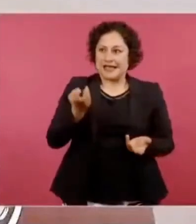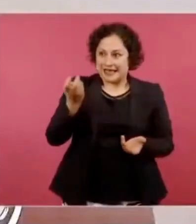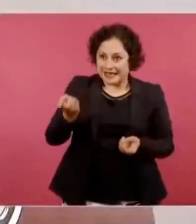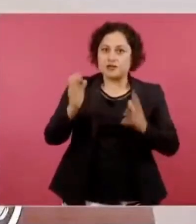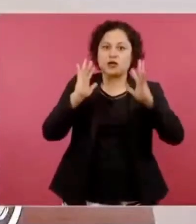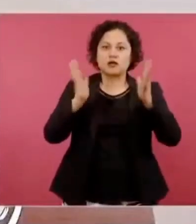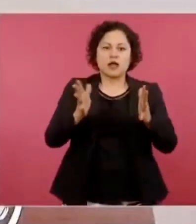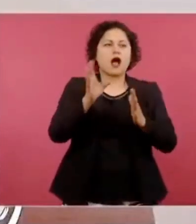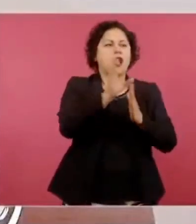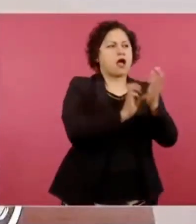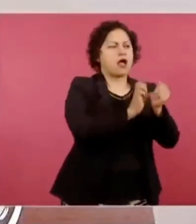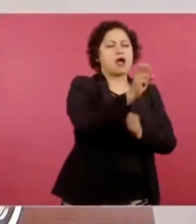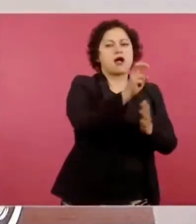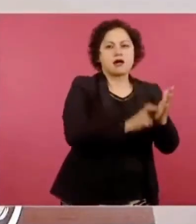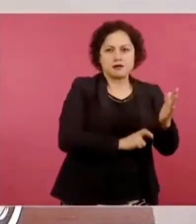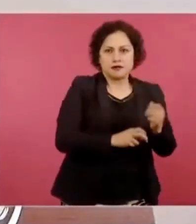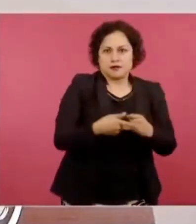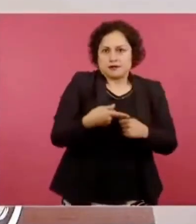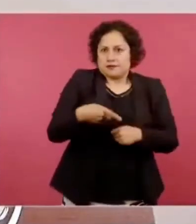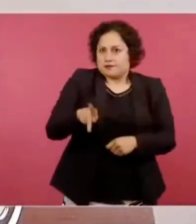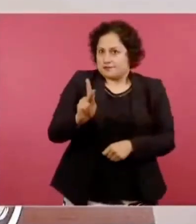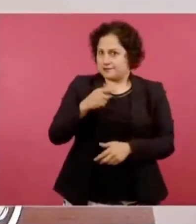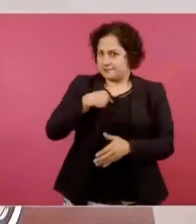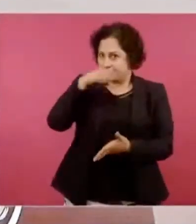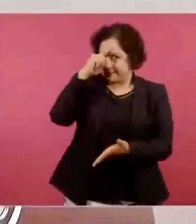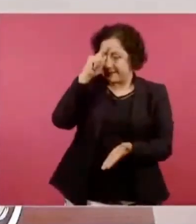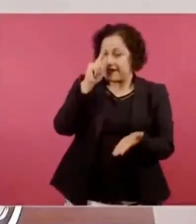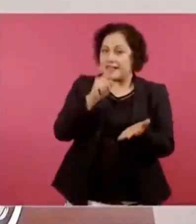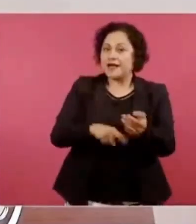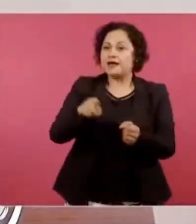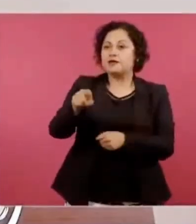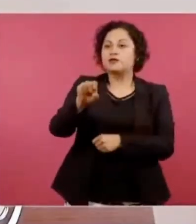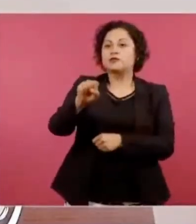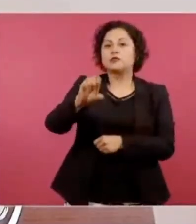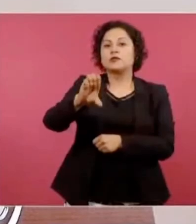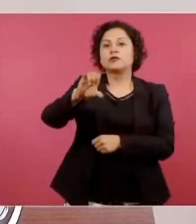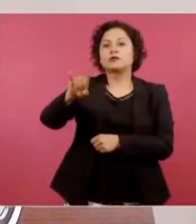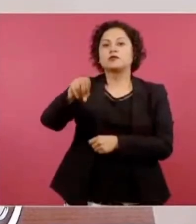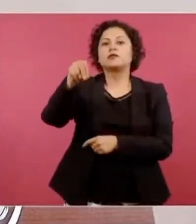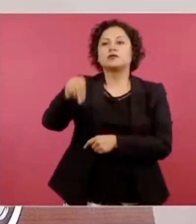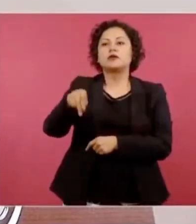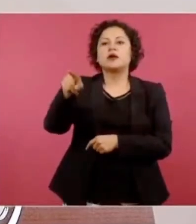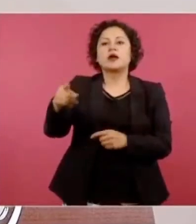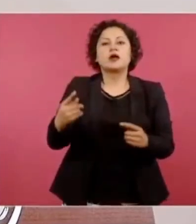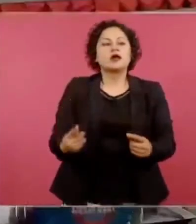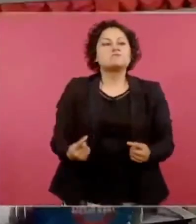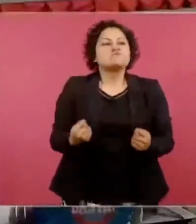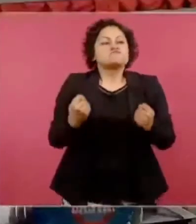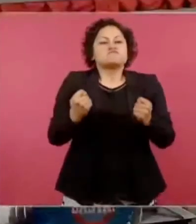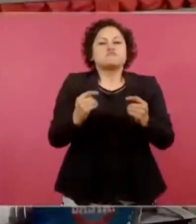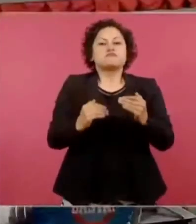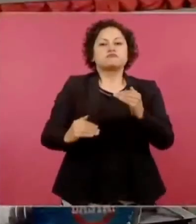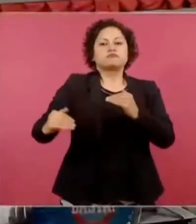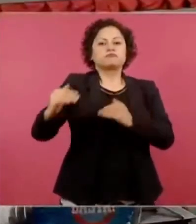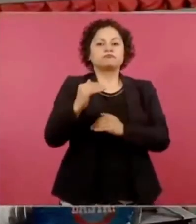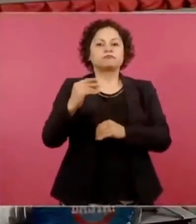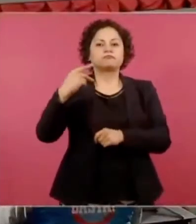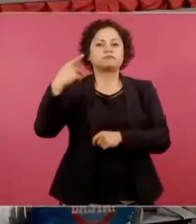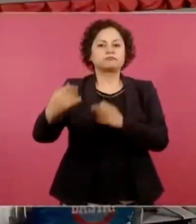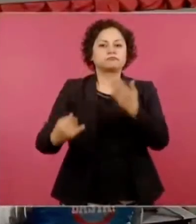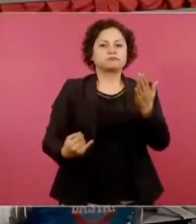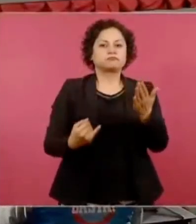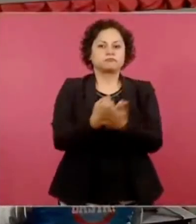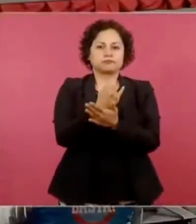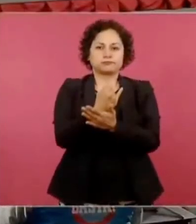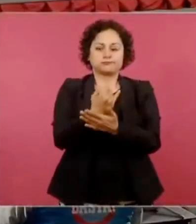el Poder Judicial es asumirse como el gran poder de los poderes. Ya por último,